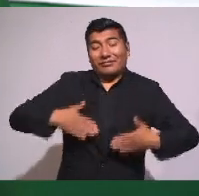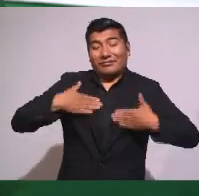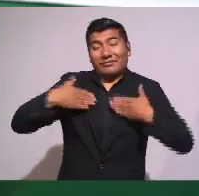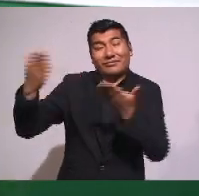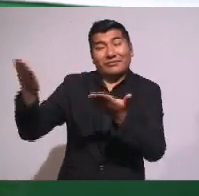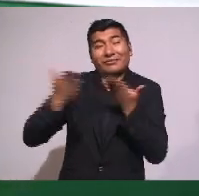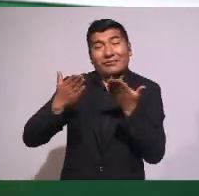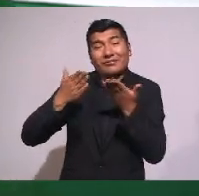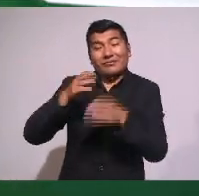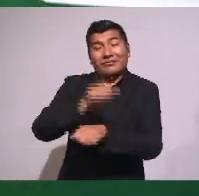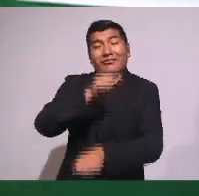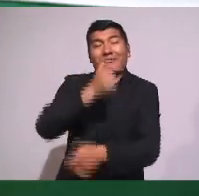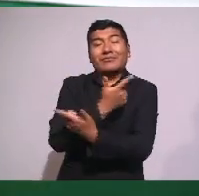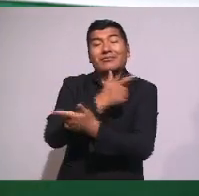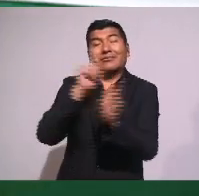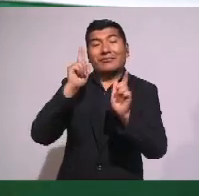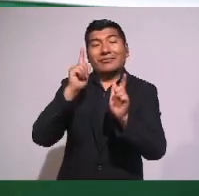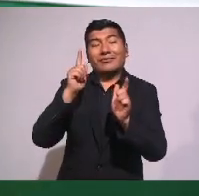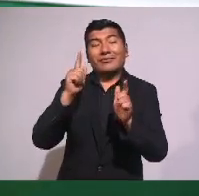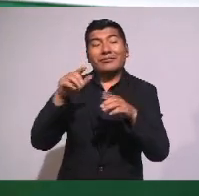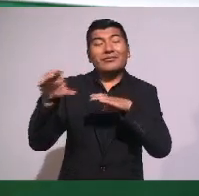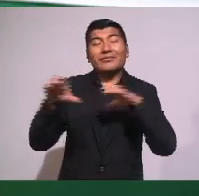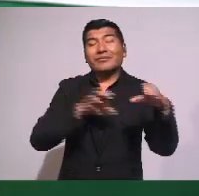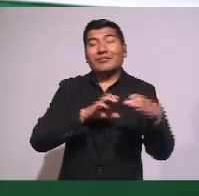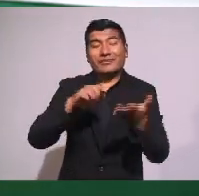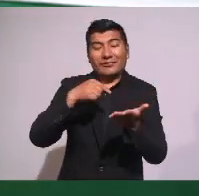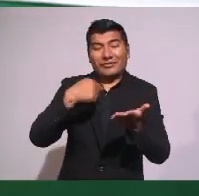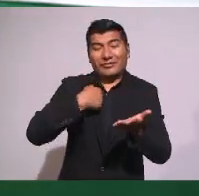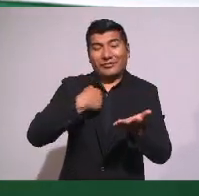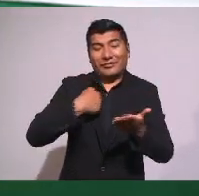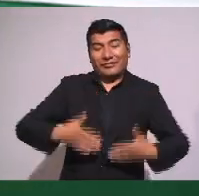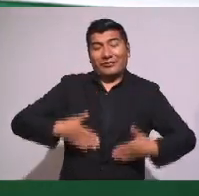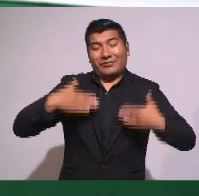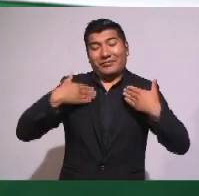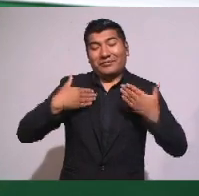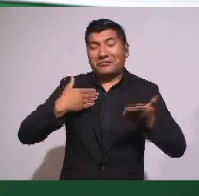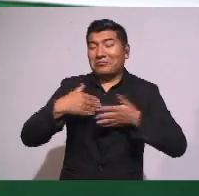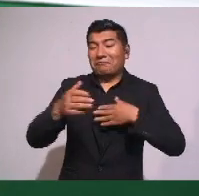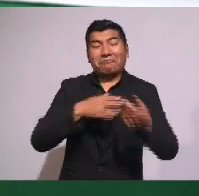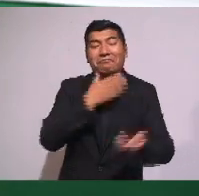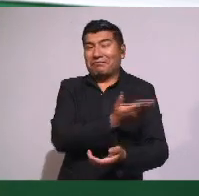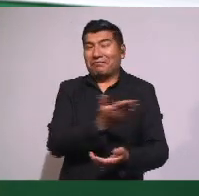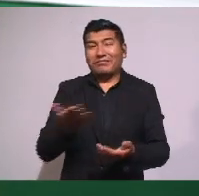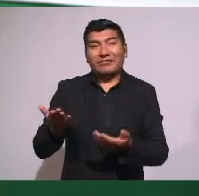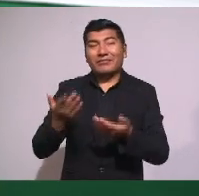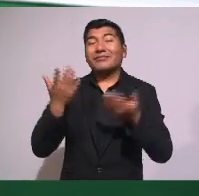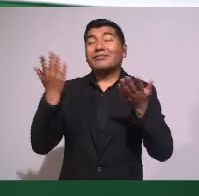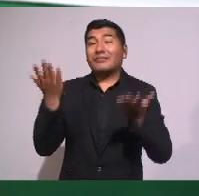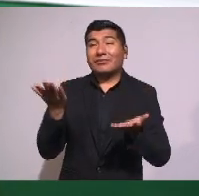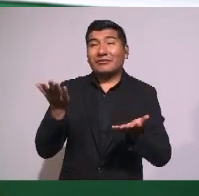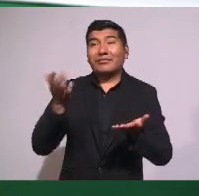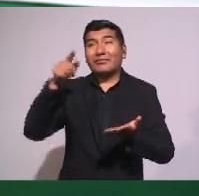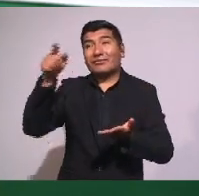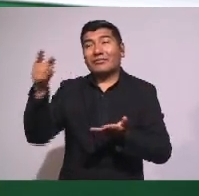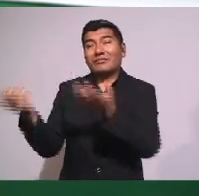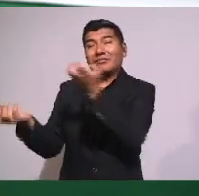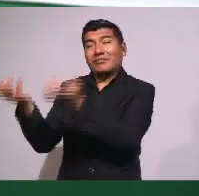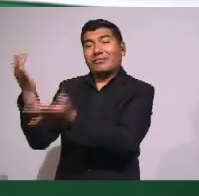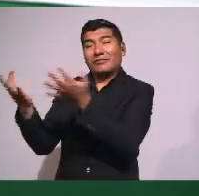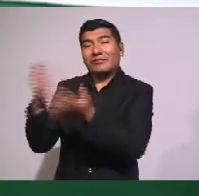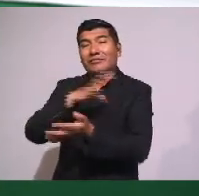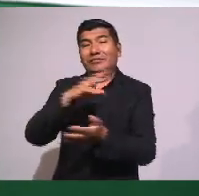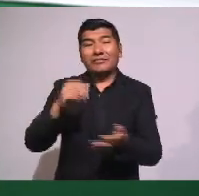y somos libres para hacer con ella lo que queramos. Tenemos delante el fuego y el